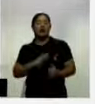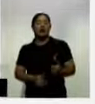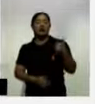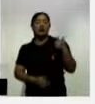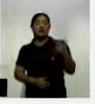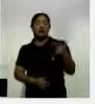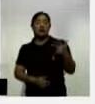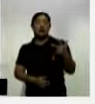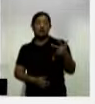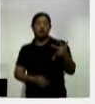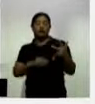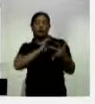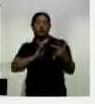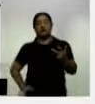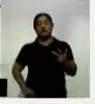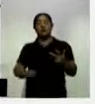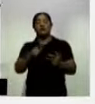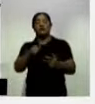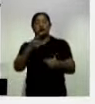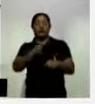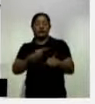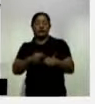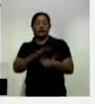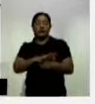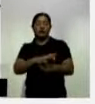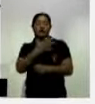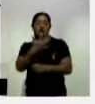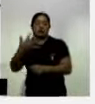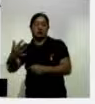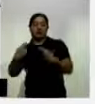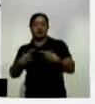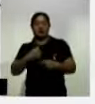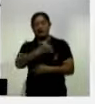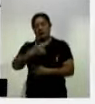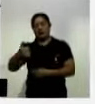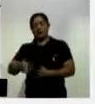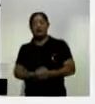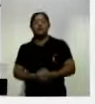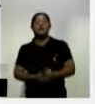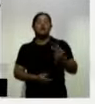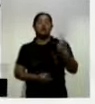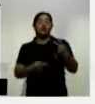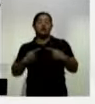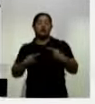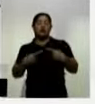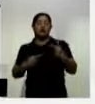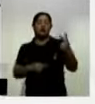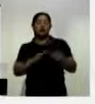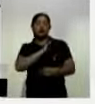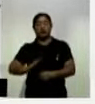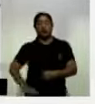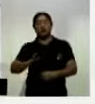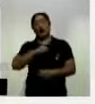José, Teacalco y Tequesquitla 5. Además, Mazatecoxco, Xaltocan y Tenancingo suman 4 por demarcación,